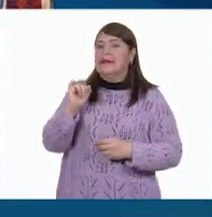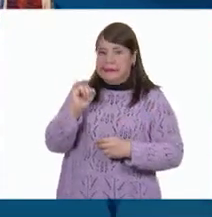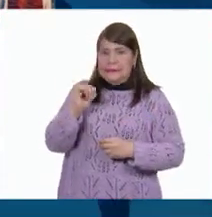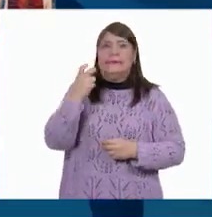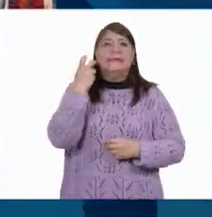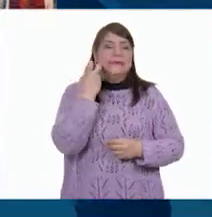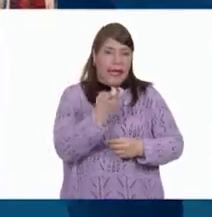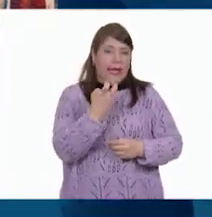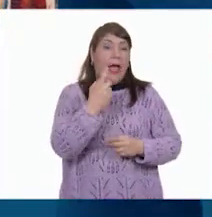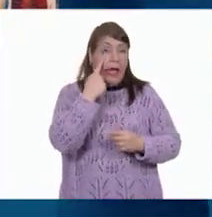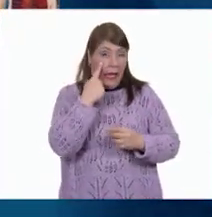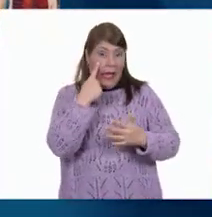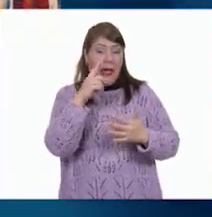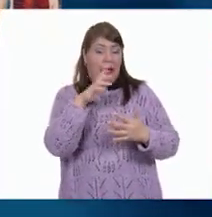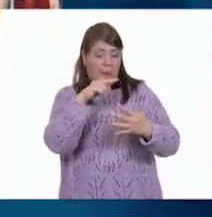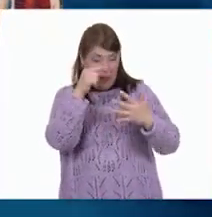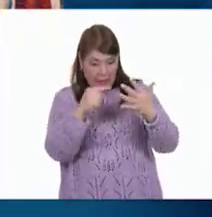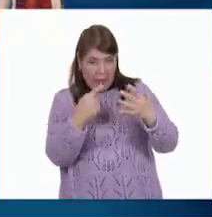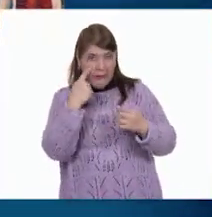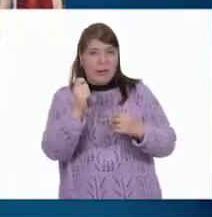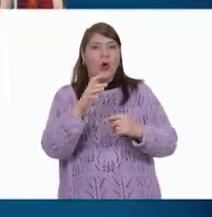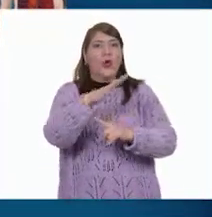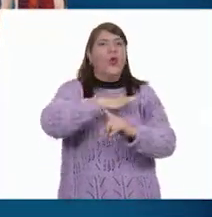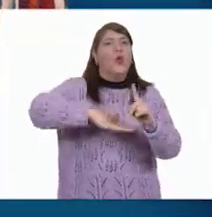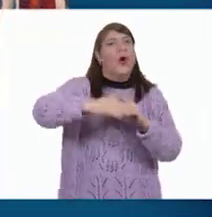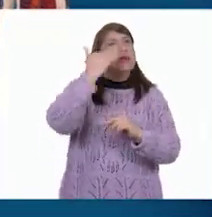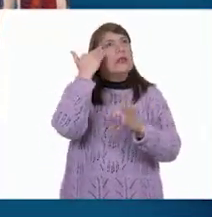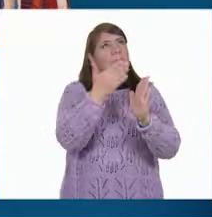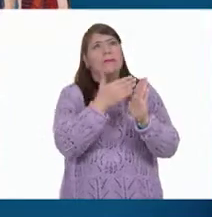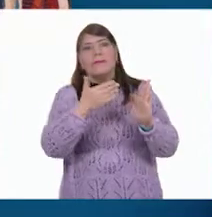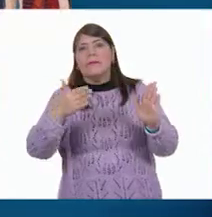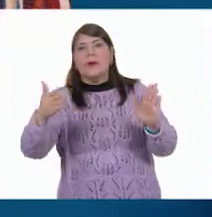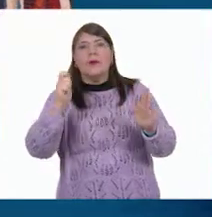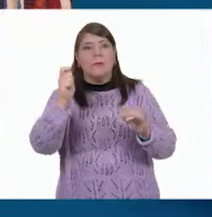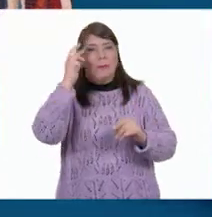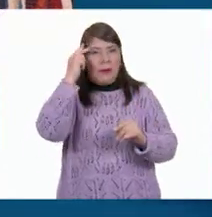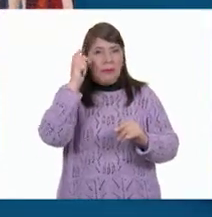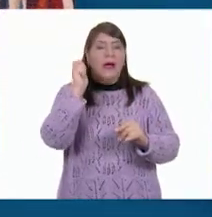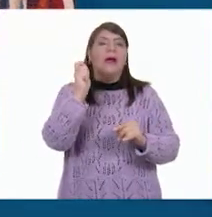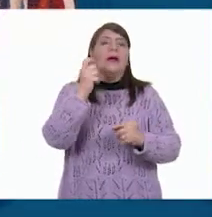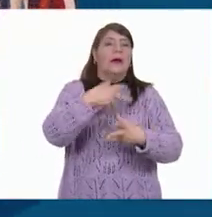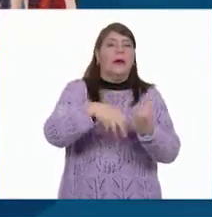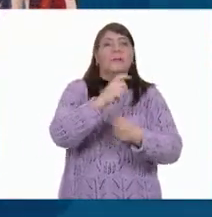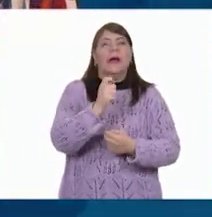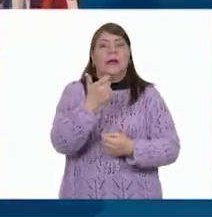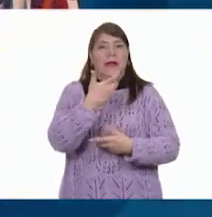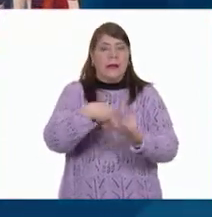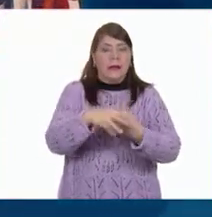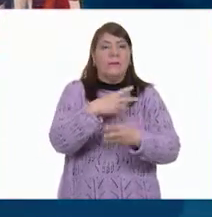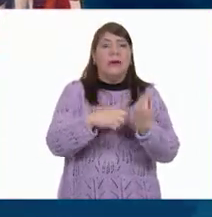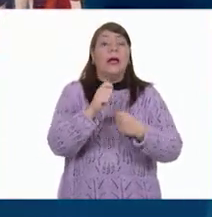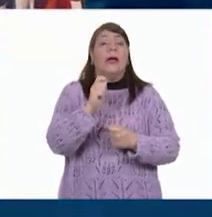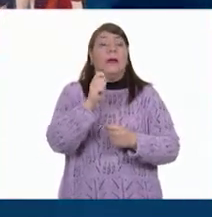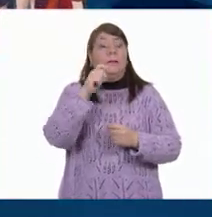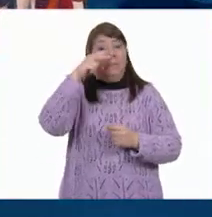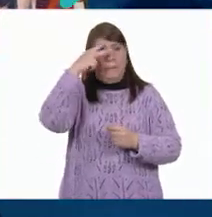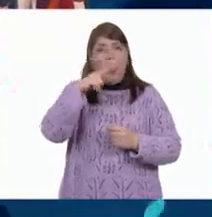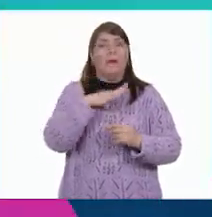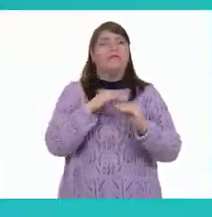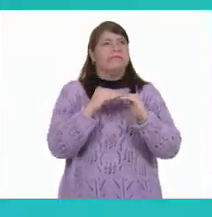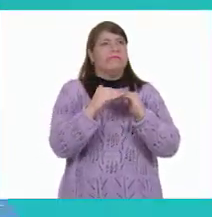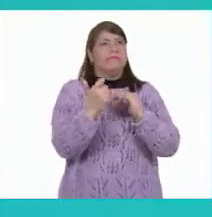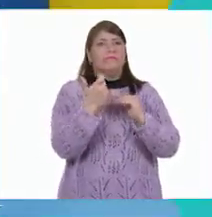materiales nos mostraron que durante la consolidación del Porfiriato se superó la crisis económica y México se encontraba en un momento de